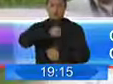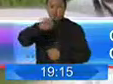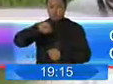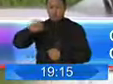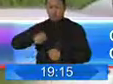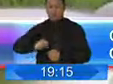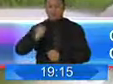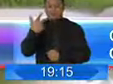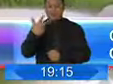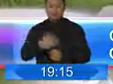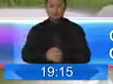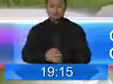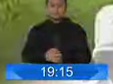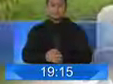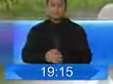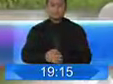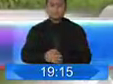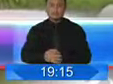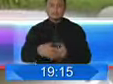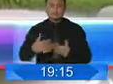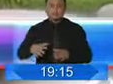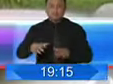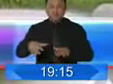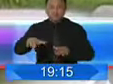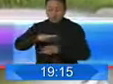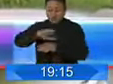realizó un barrido,